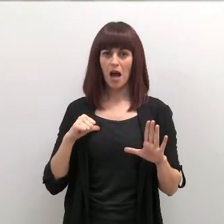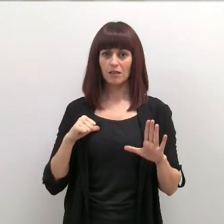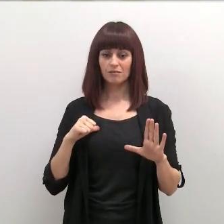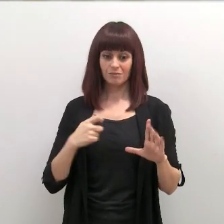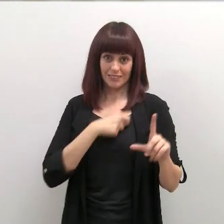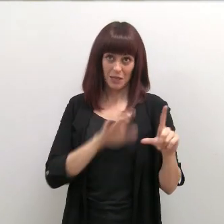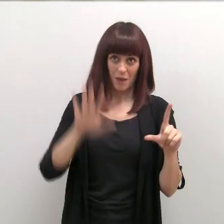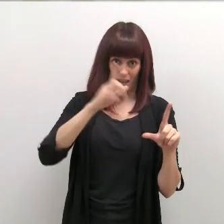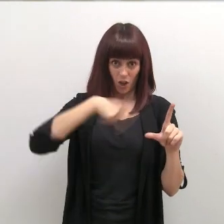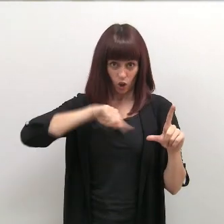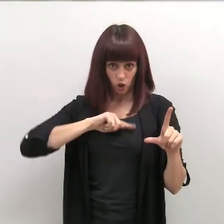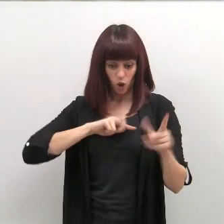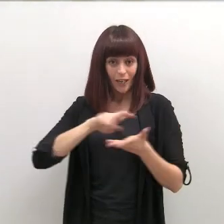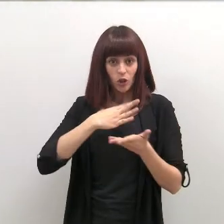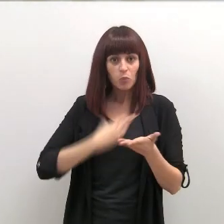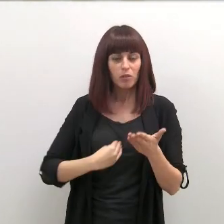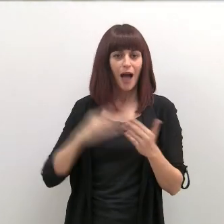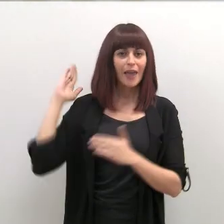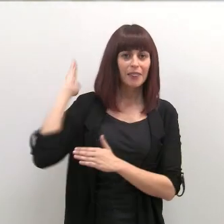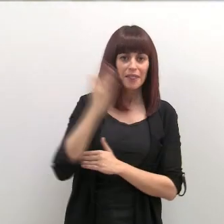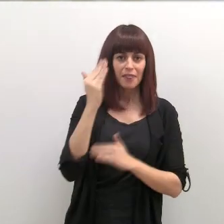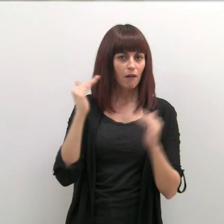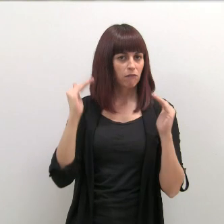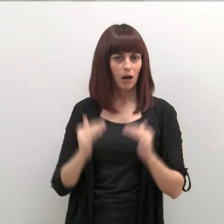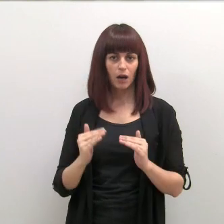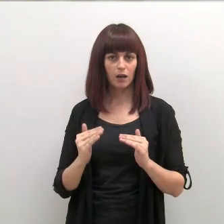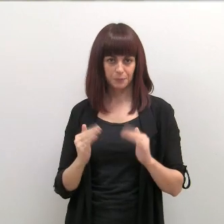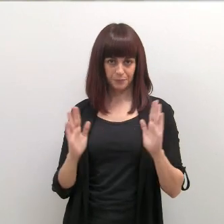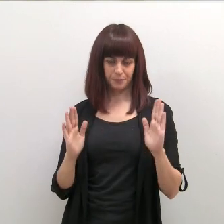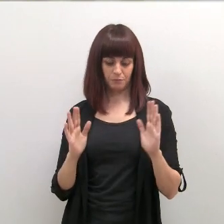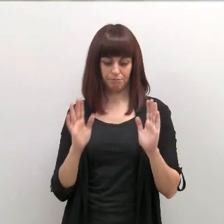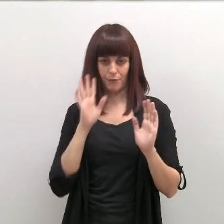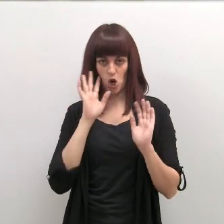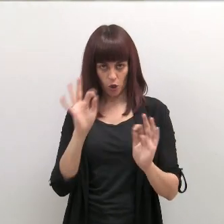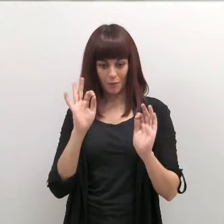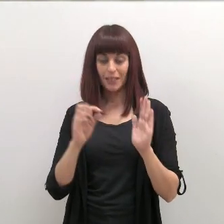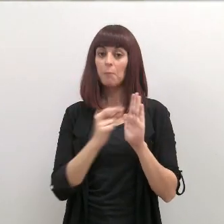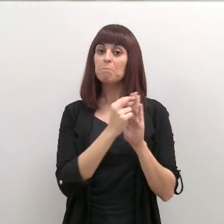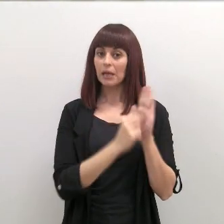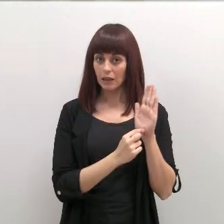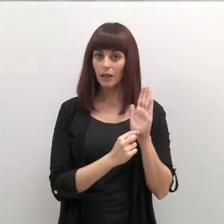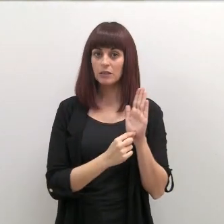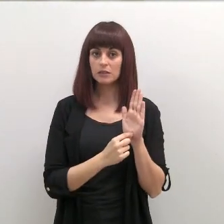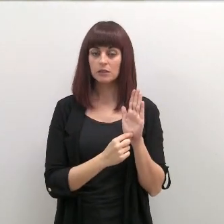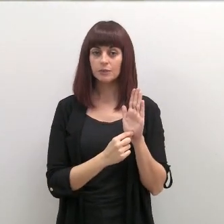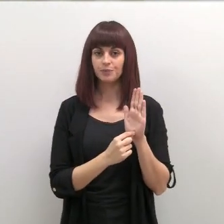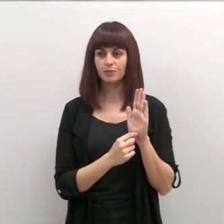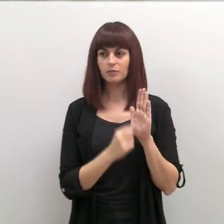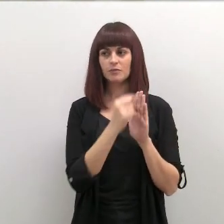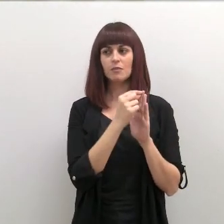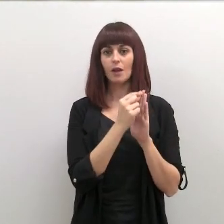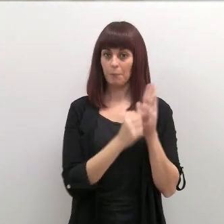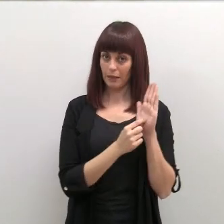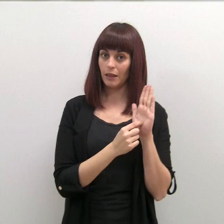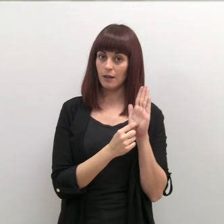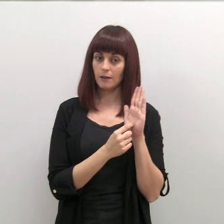que tenía unas tasas de incidencia más bajas. Lo cual, evidentemente, las medidas tienen que estar tomadas en